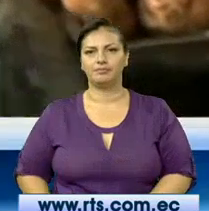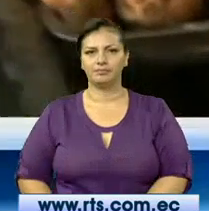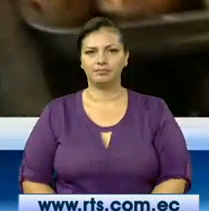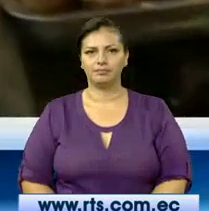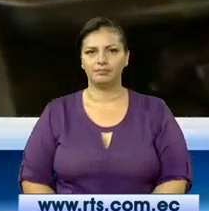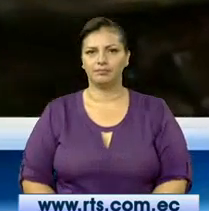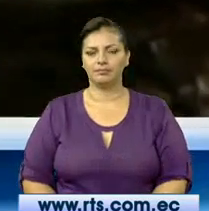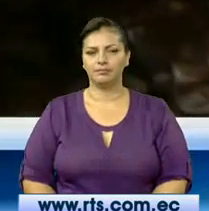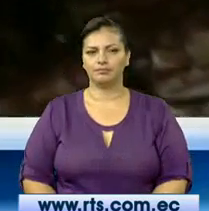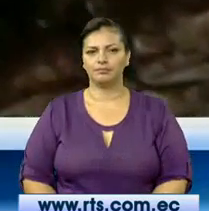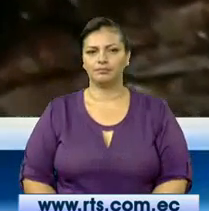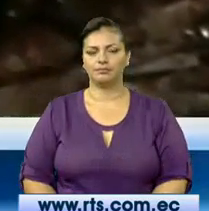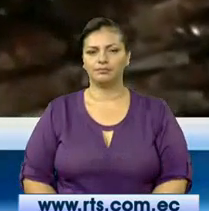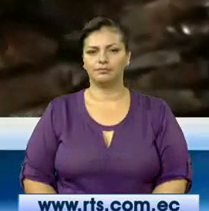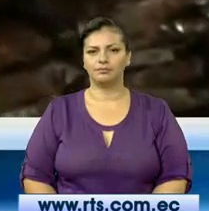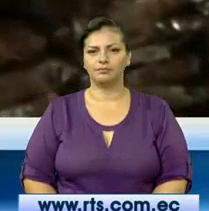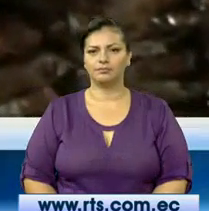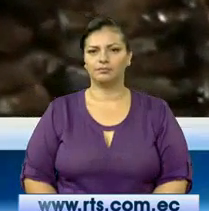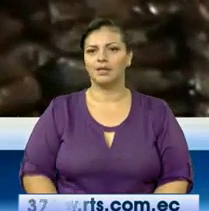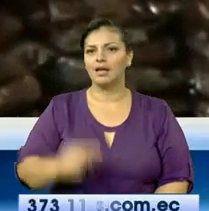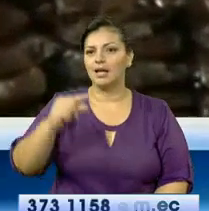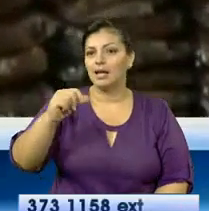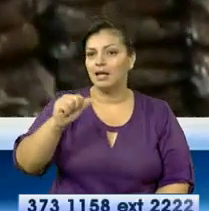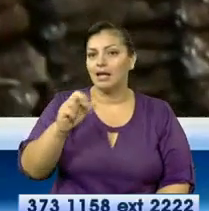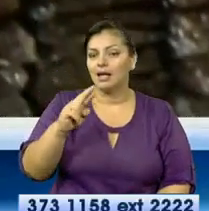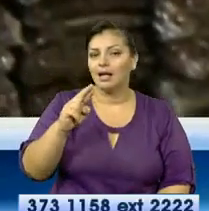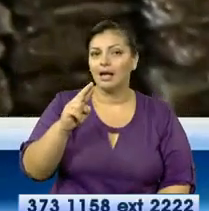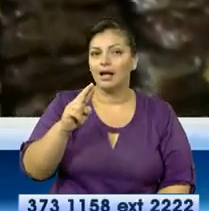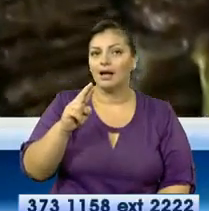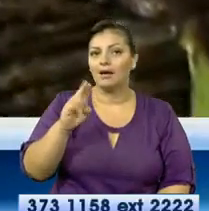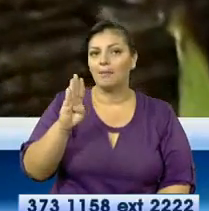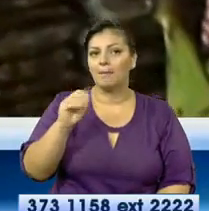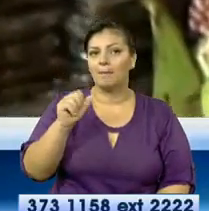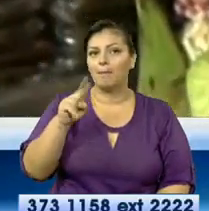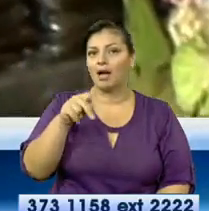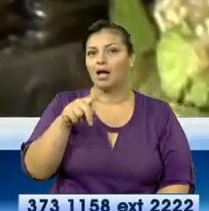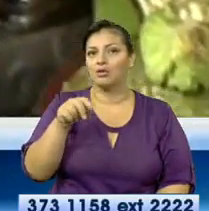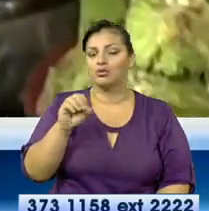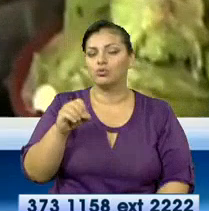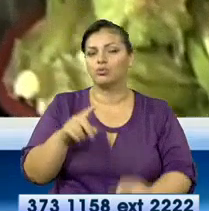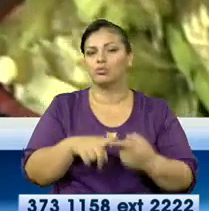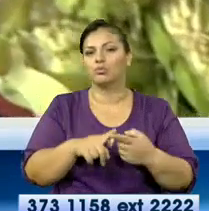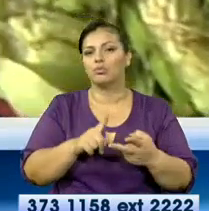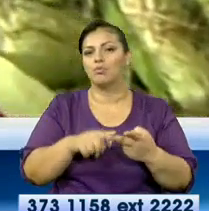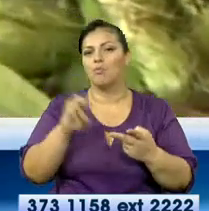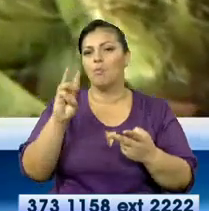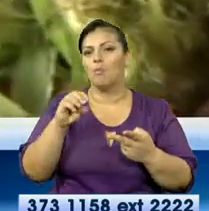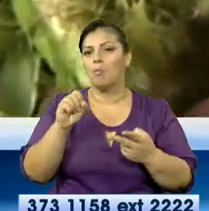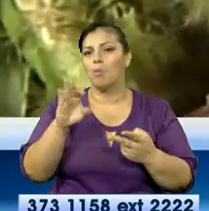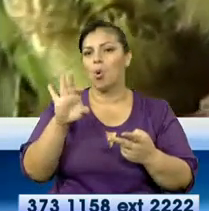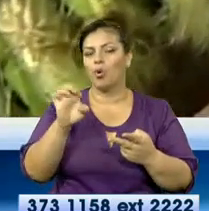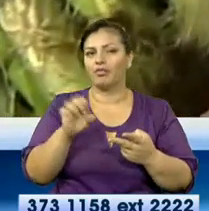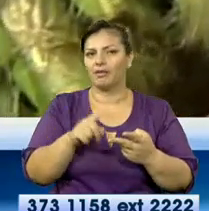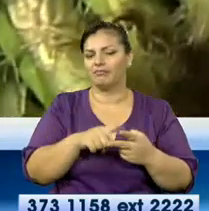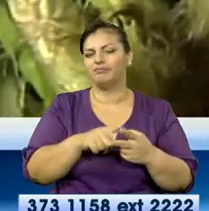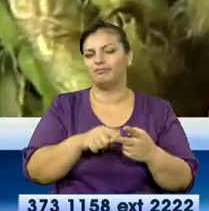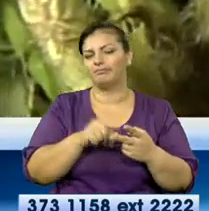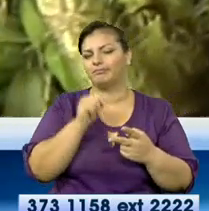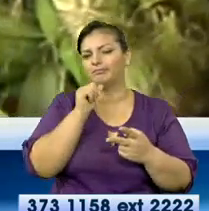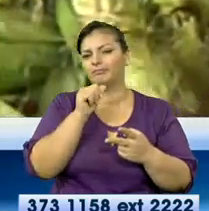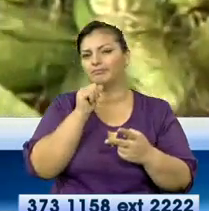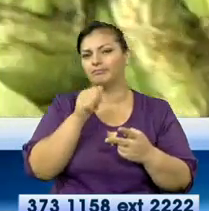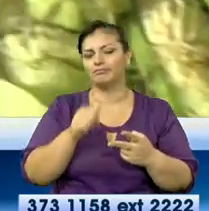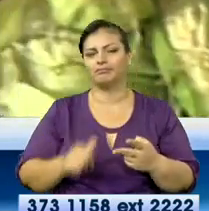fréjol es barbano Mote Mote cocinado todo eso el garbanzo el Mote me estaba olvidando de todo